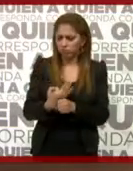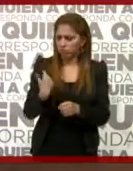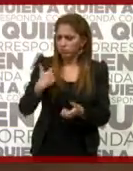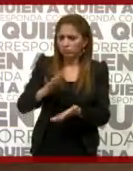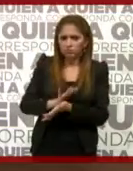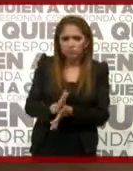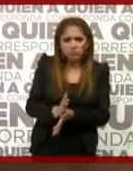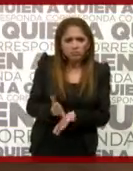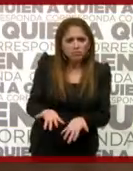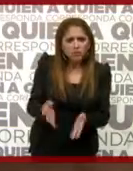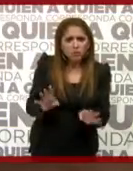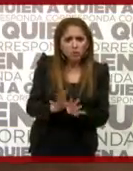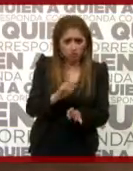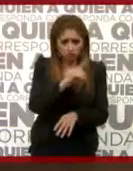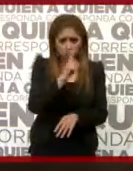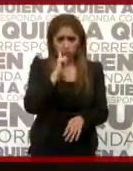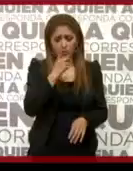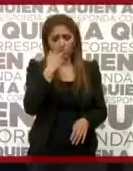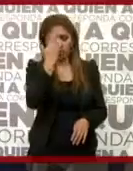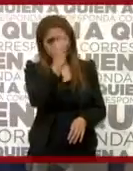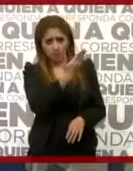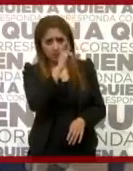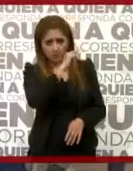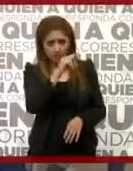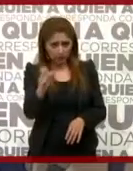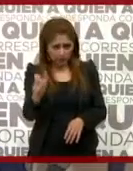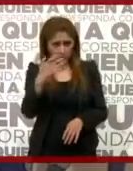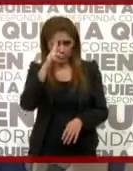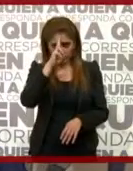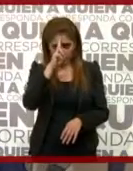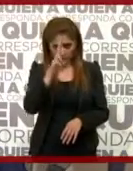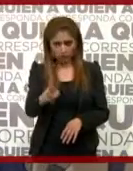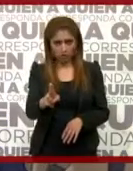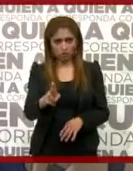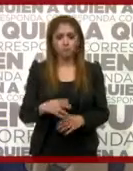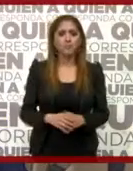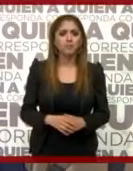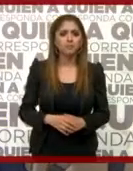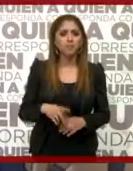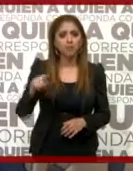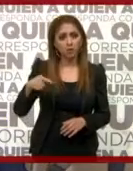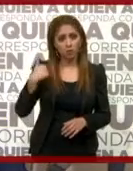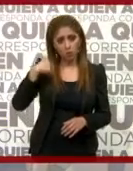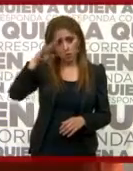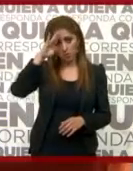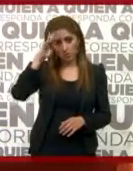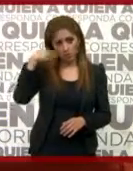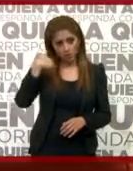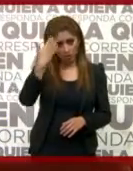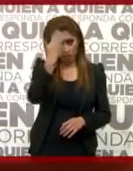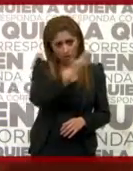Respeto es lo que pide al ISSSTE la señora Guadalupe. Que nos traten como personas, que sean más humanos